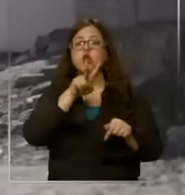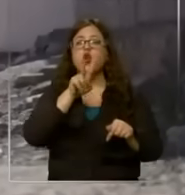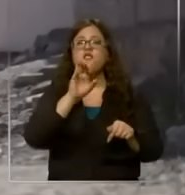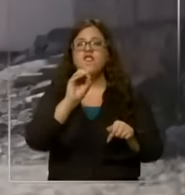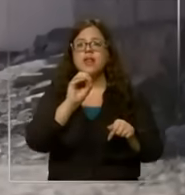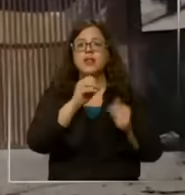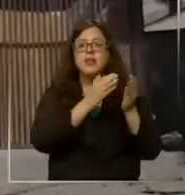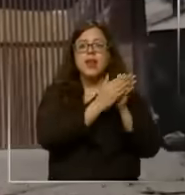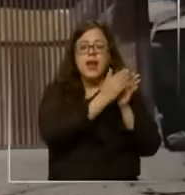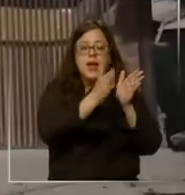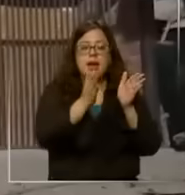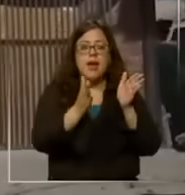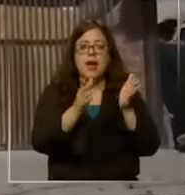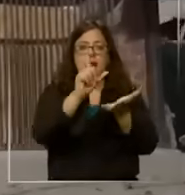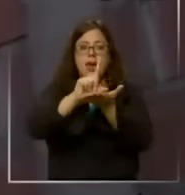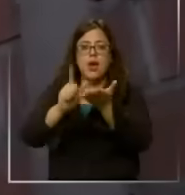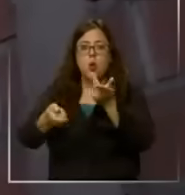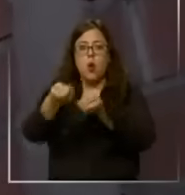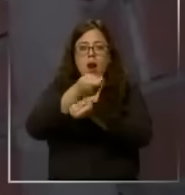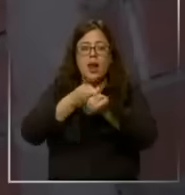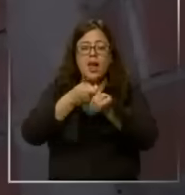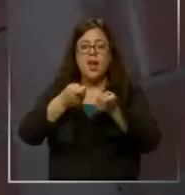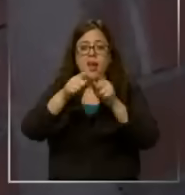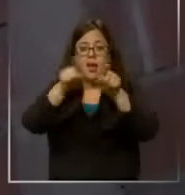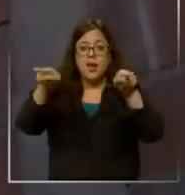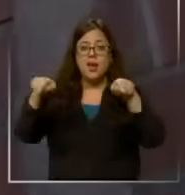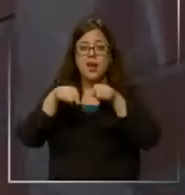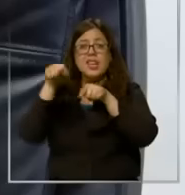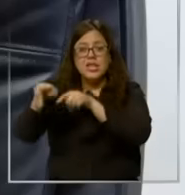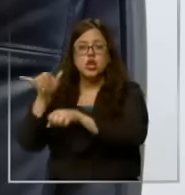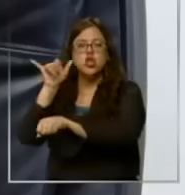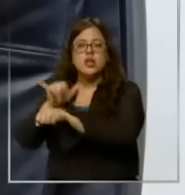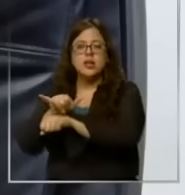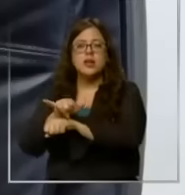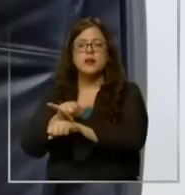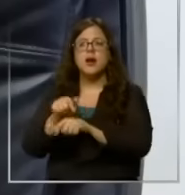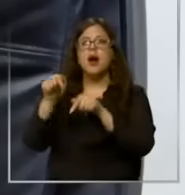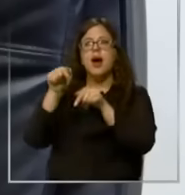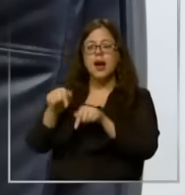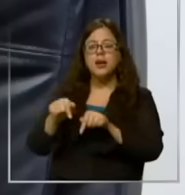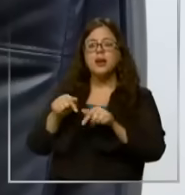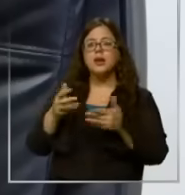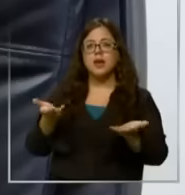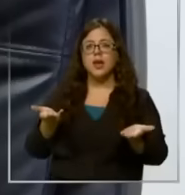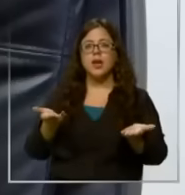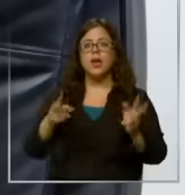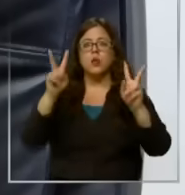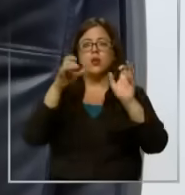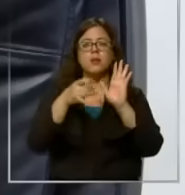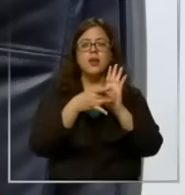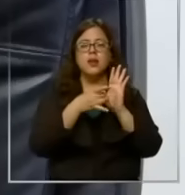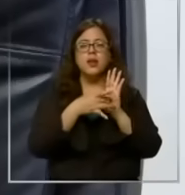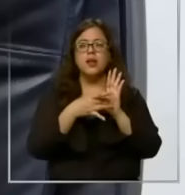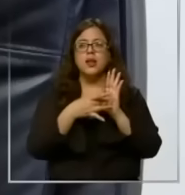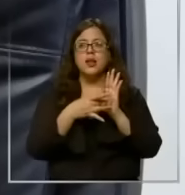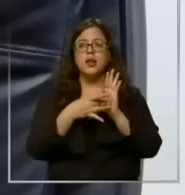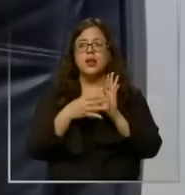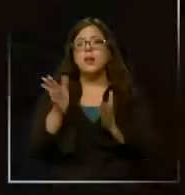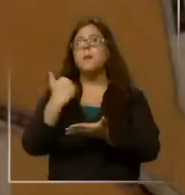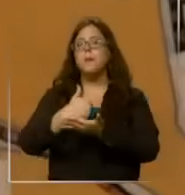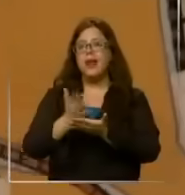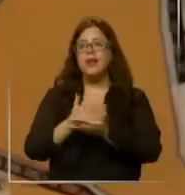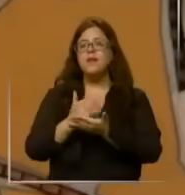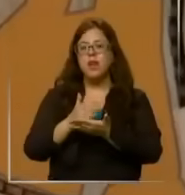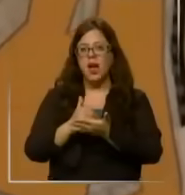hectáreas. La venta de estos terrenos era una estafa. Aquí claramente hay un crimen detrás que fue organizado.